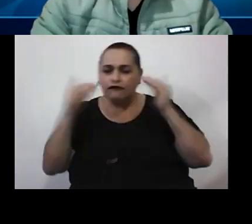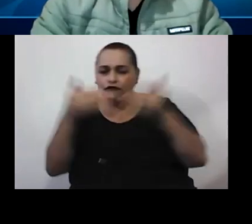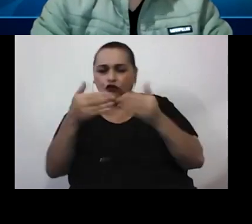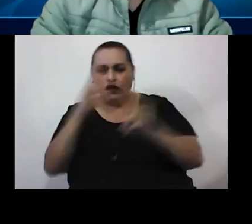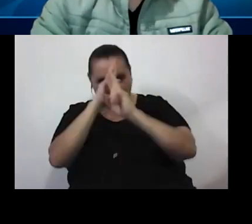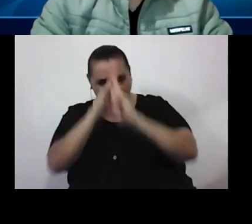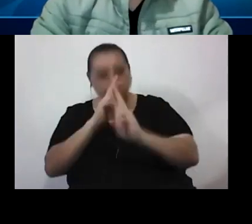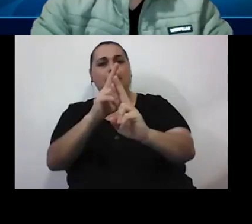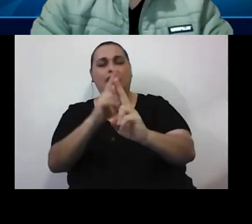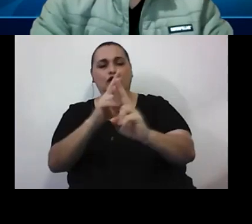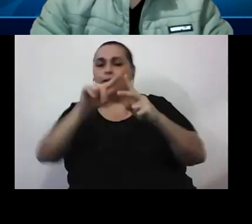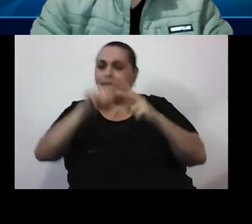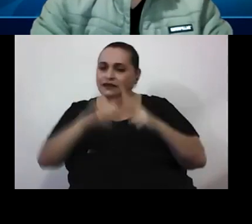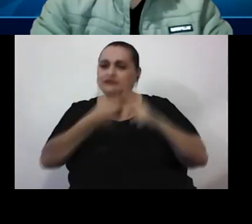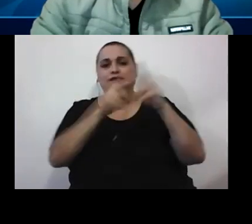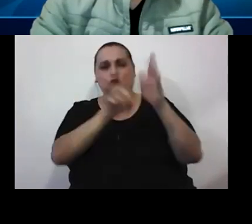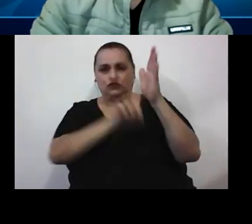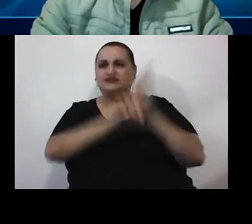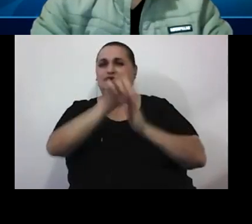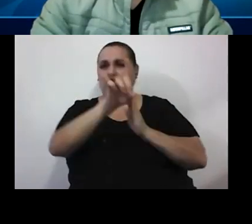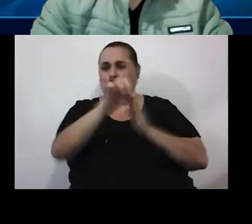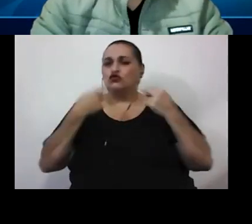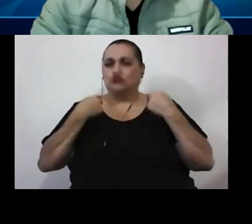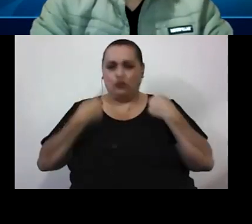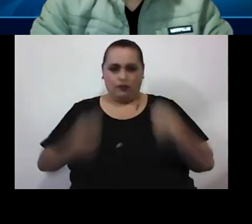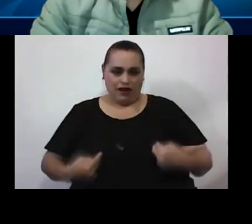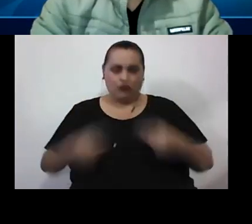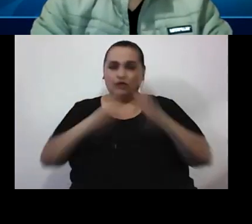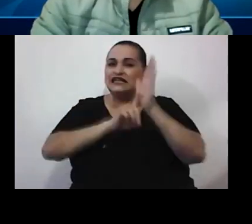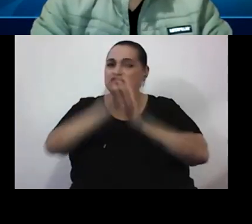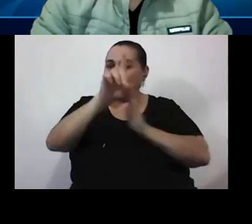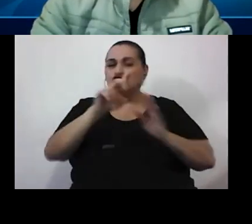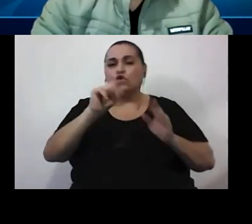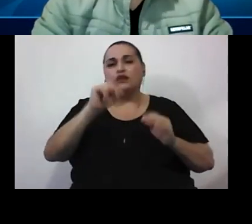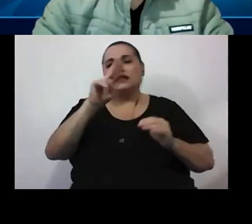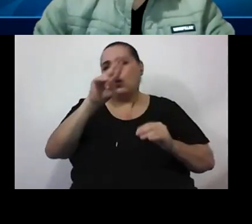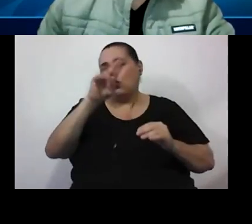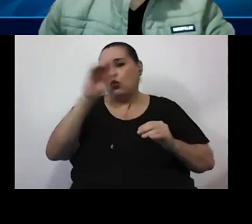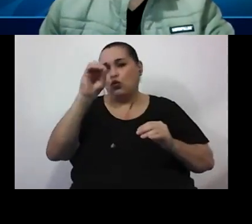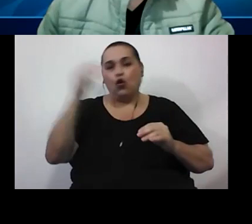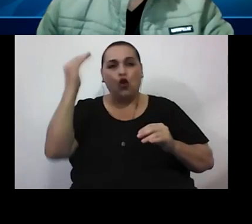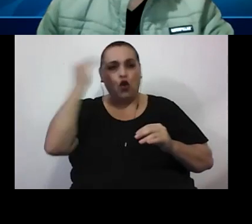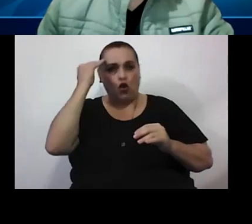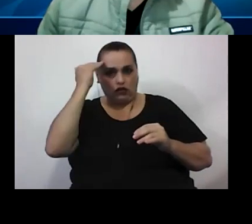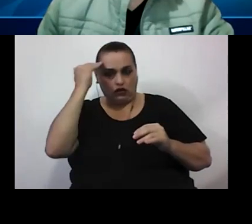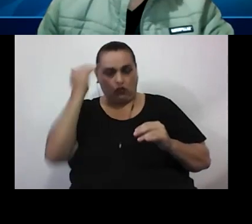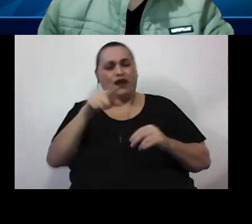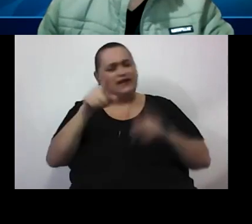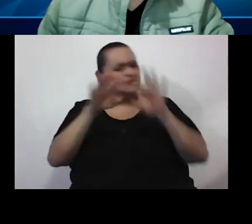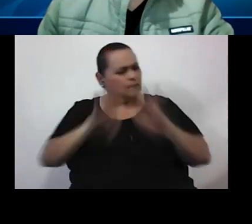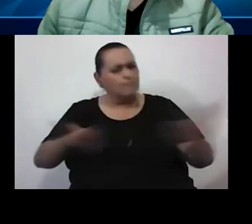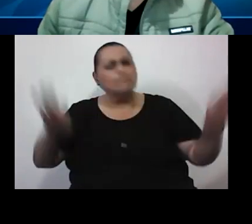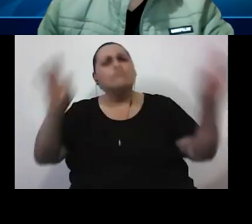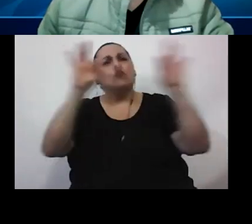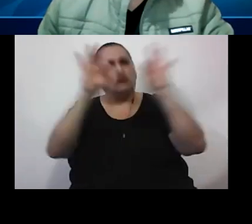principios de desarrollo humano, desarrollo neurológico. Esa parte es muy importante, el desarrollo